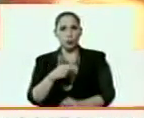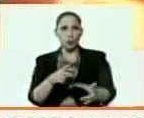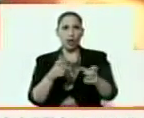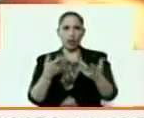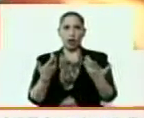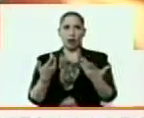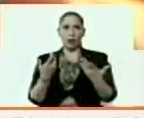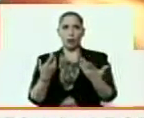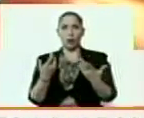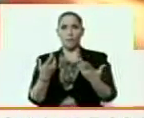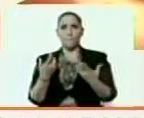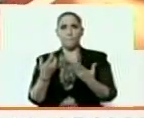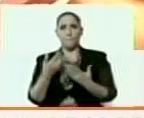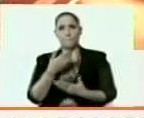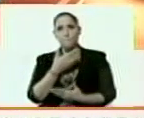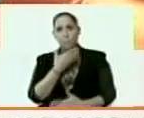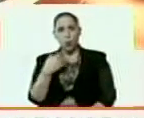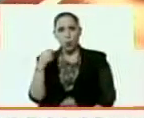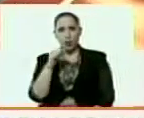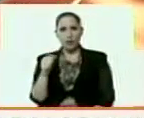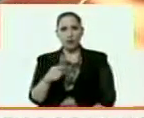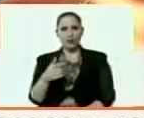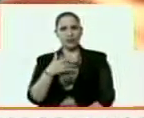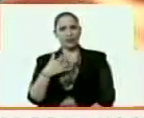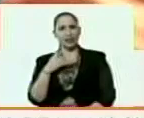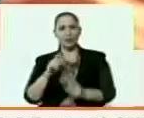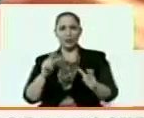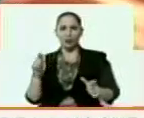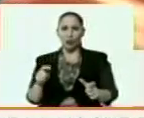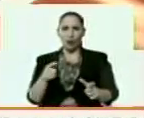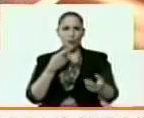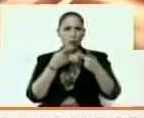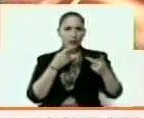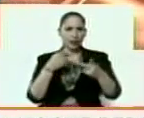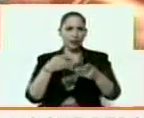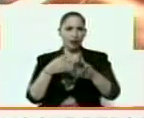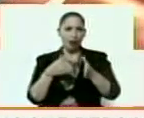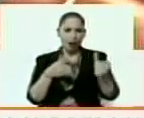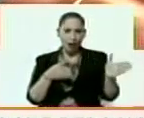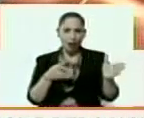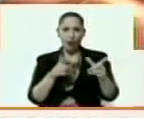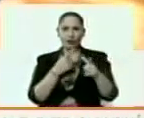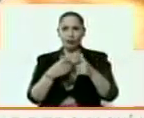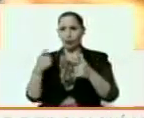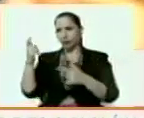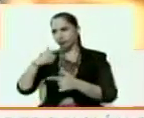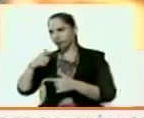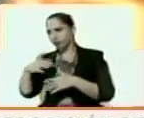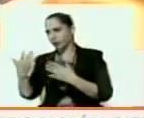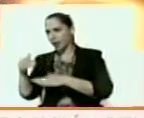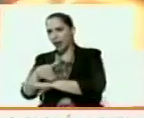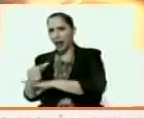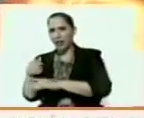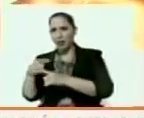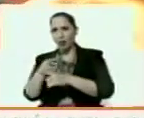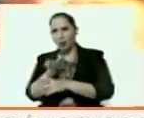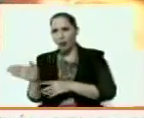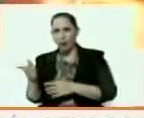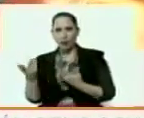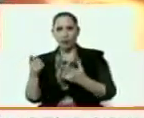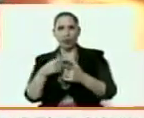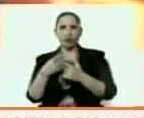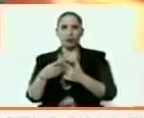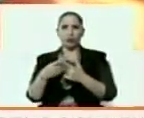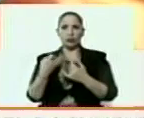lo que siente la gente es que la política va por un lado y la realidad de la calle va por el otro, y entonces en los niveles